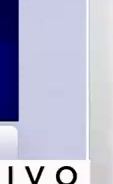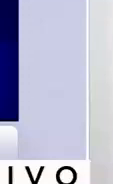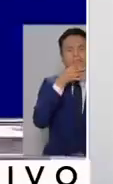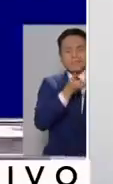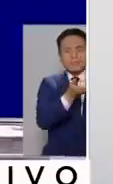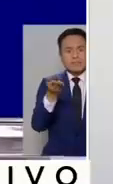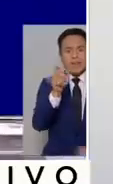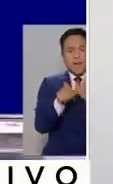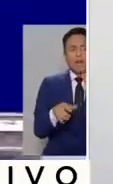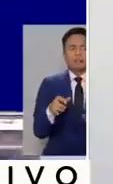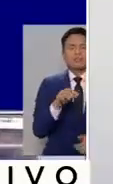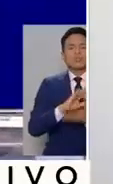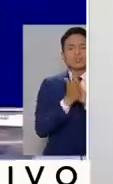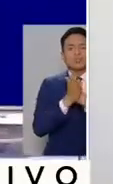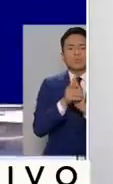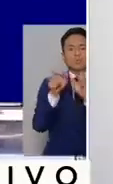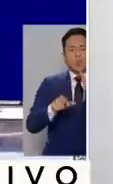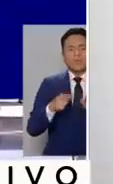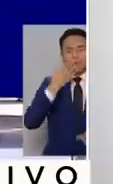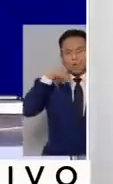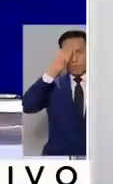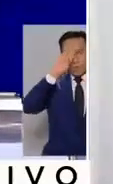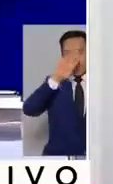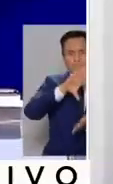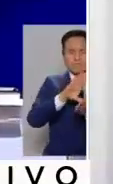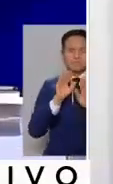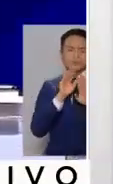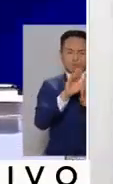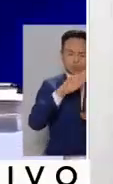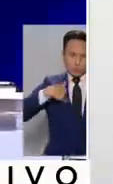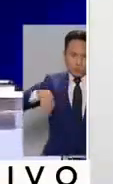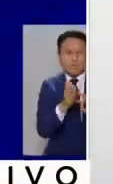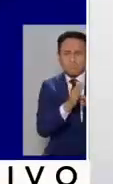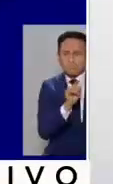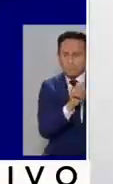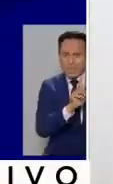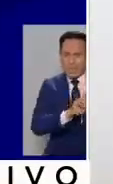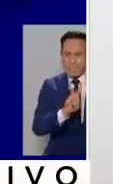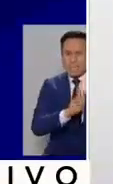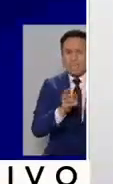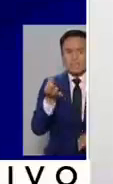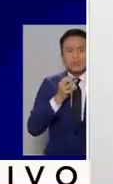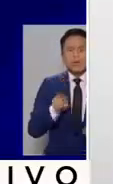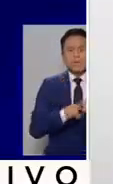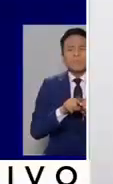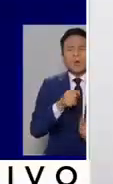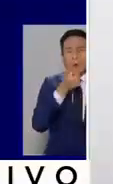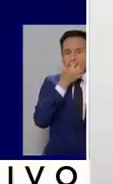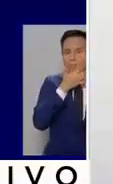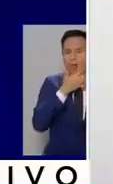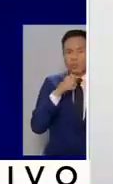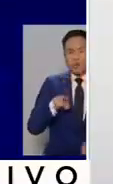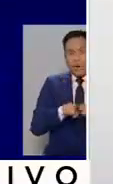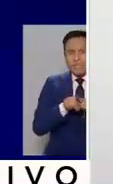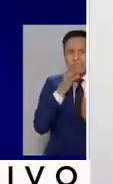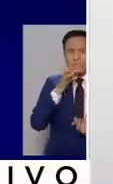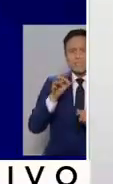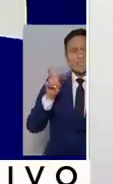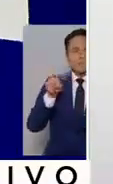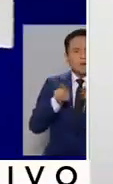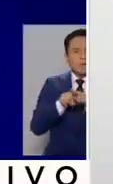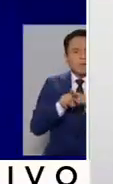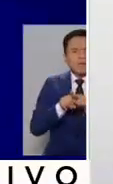la mañana, donde él señalaba que él no va a inaugurar ninguna termoeléctrica. Sin embargo, en su programa señala que eventualmente podrían haber